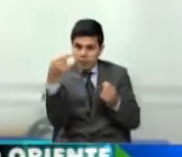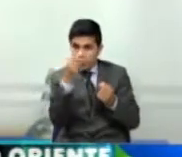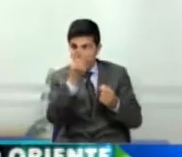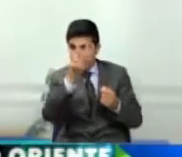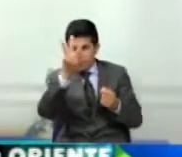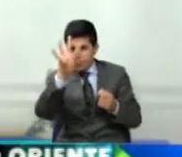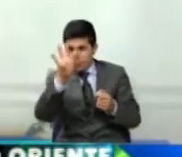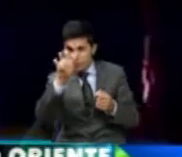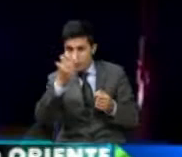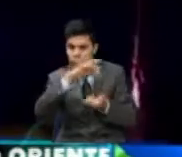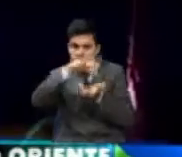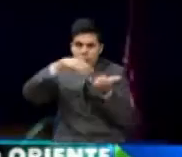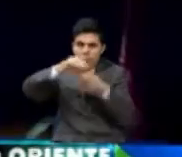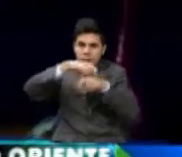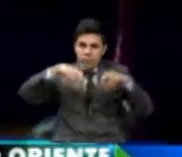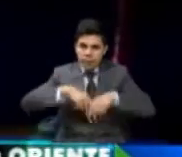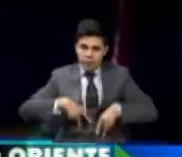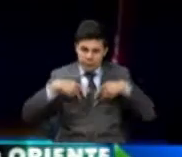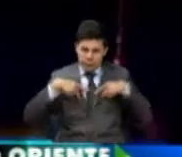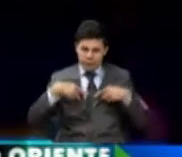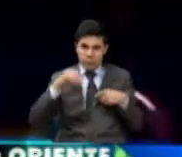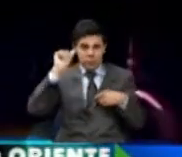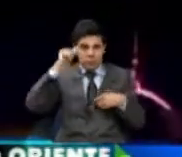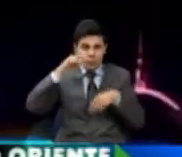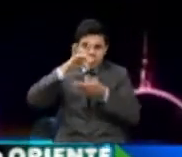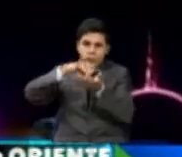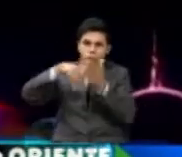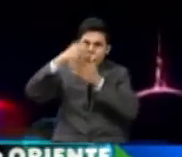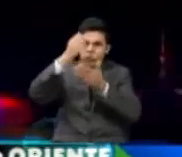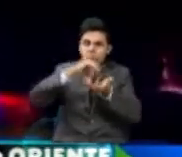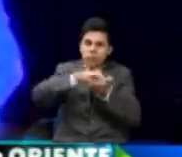en el Parque La Vida. Recuerde, la temporada inicia a